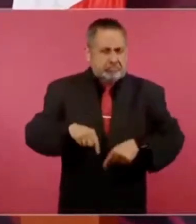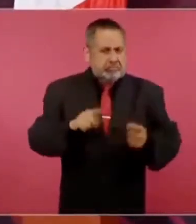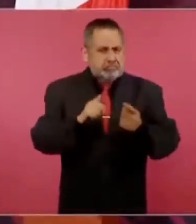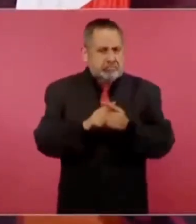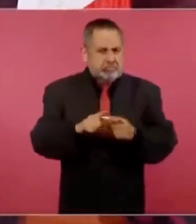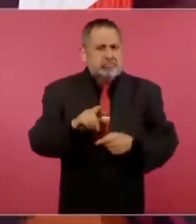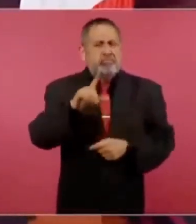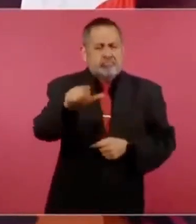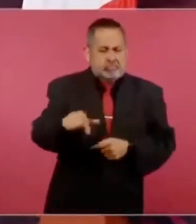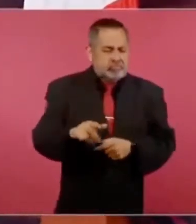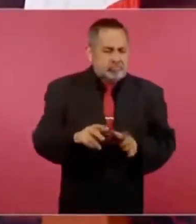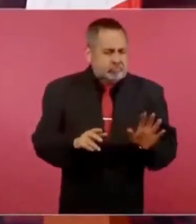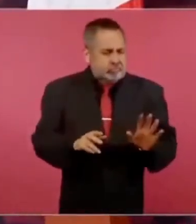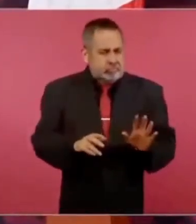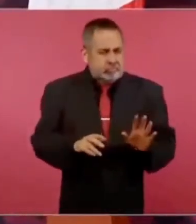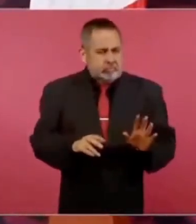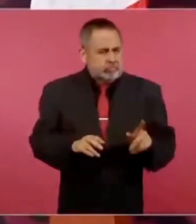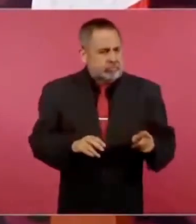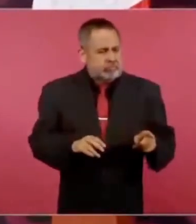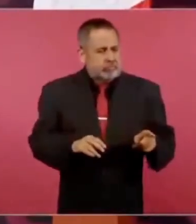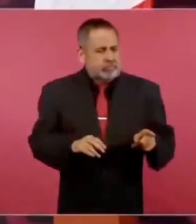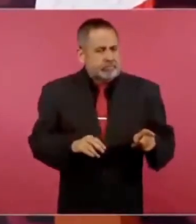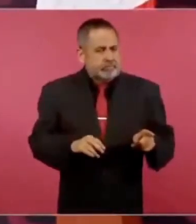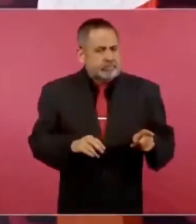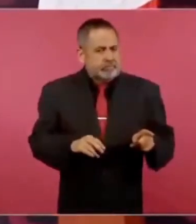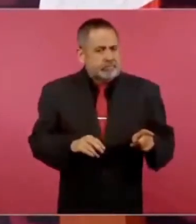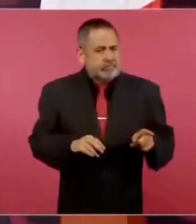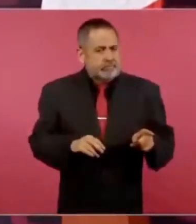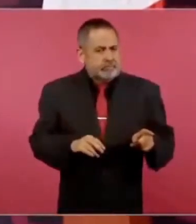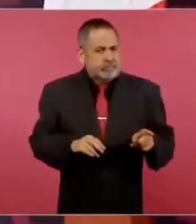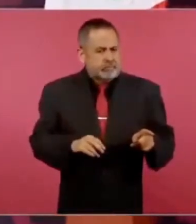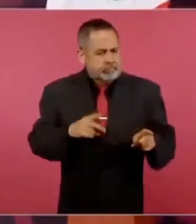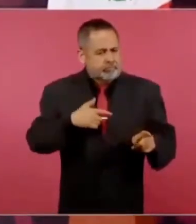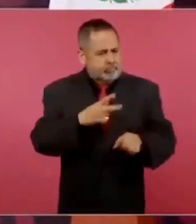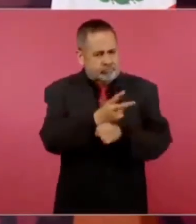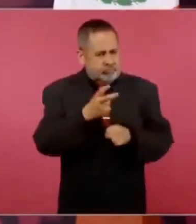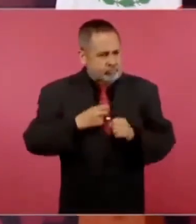invité a la casa